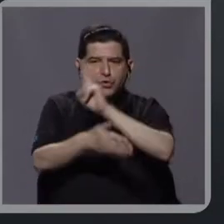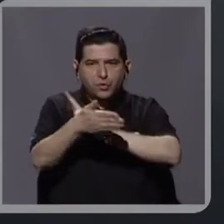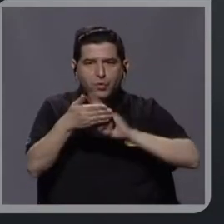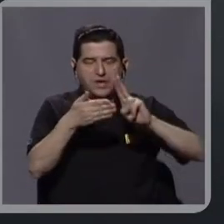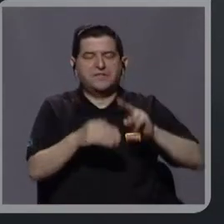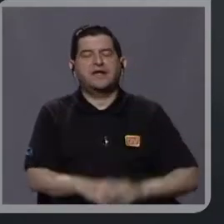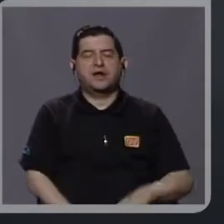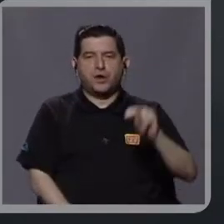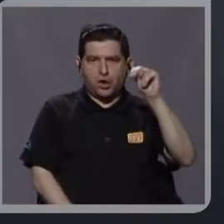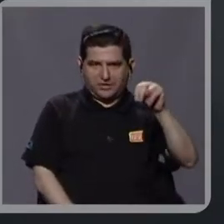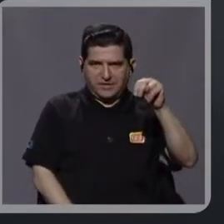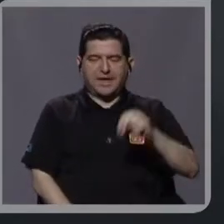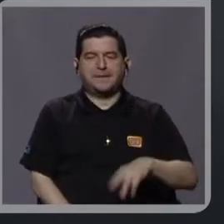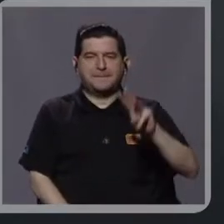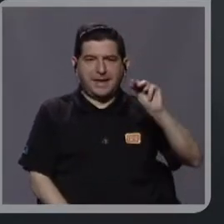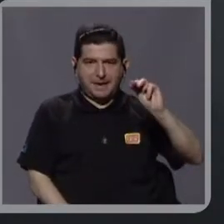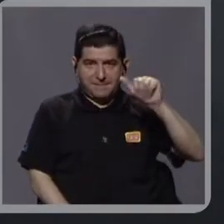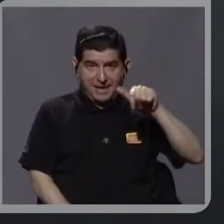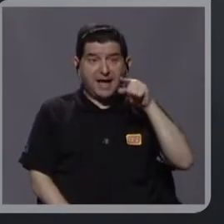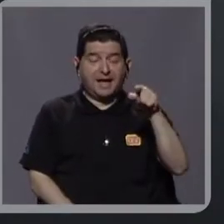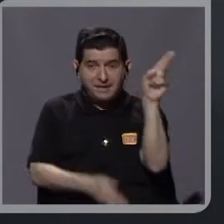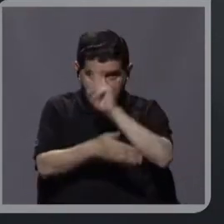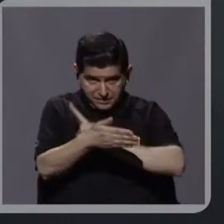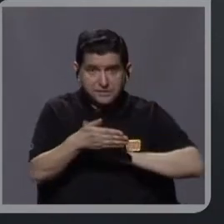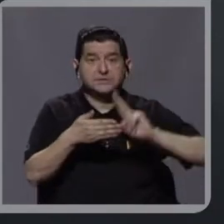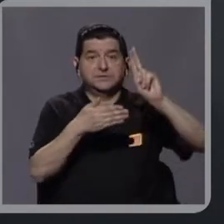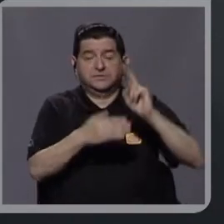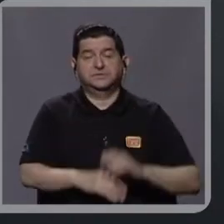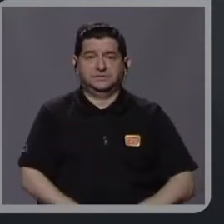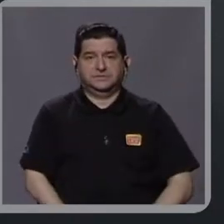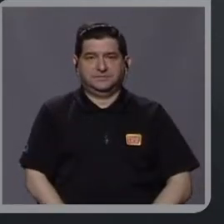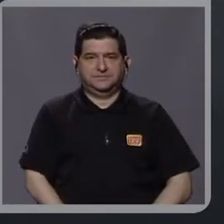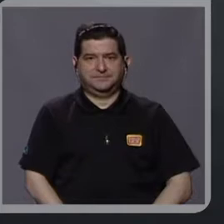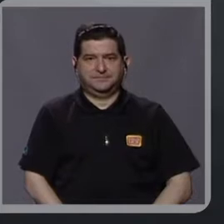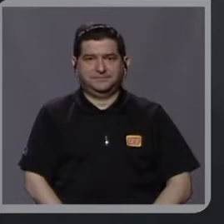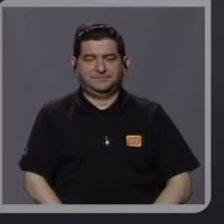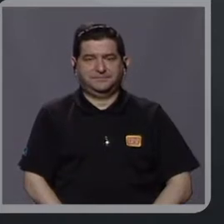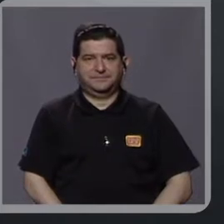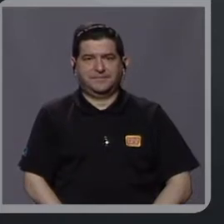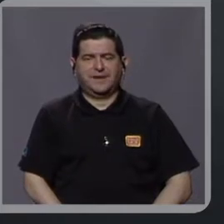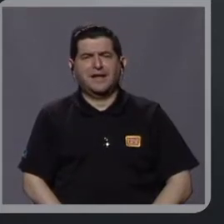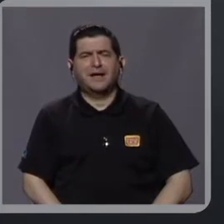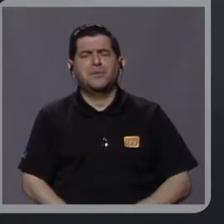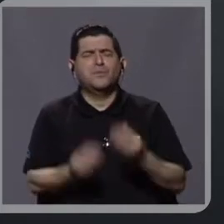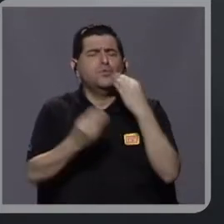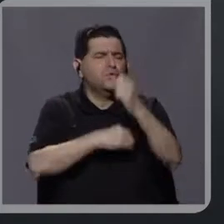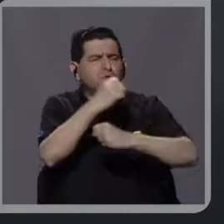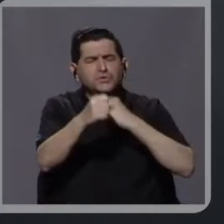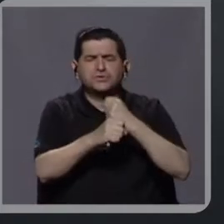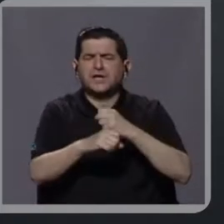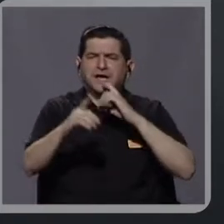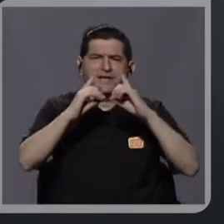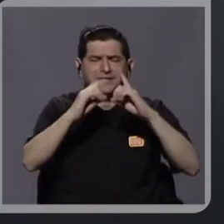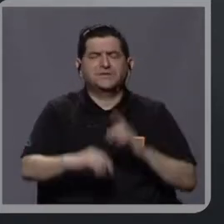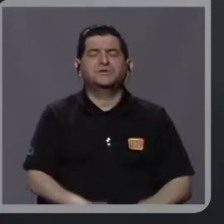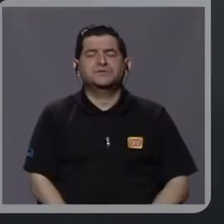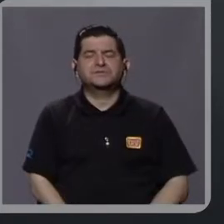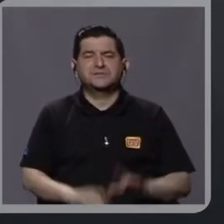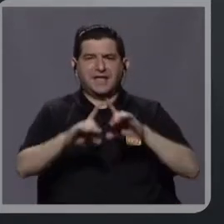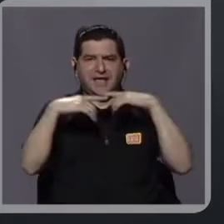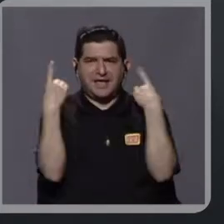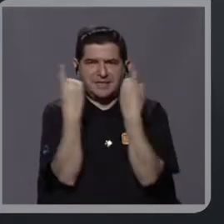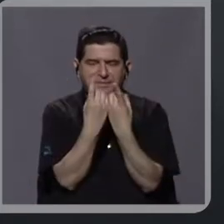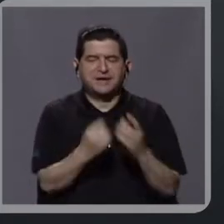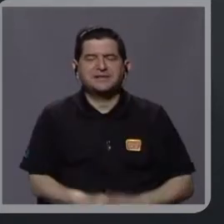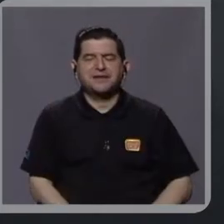notre damme es master también de esa misma universidad diálogo durante muchos años en el departamento de sociología y antropología